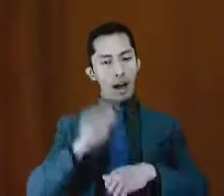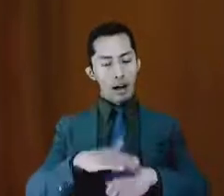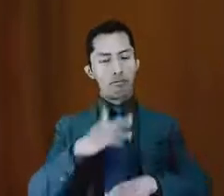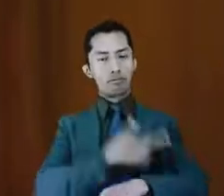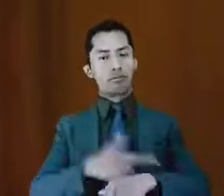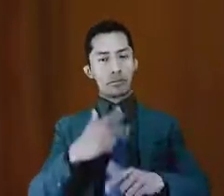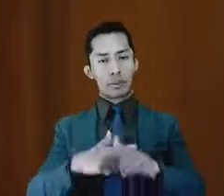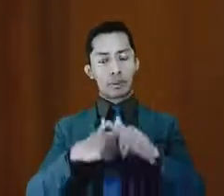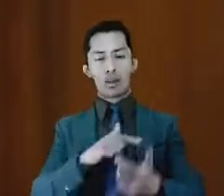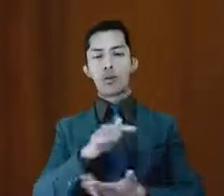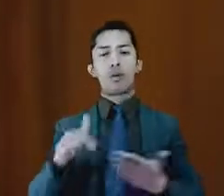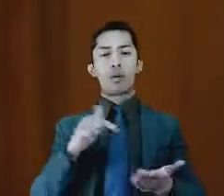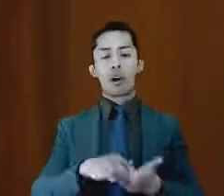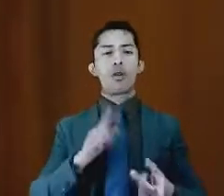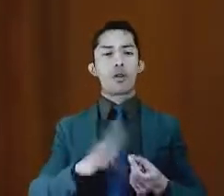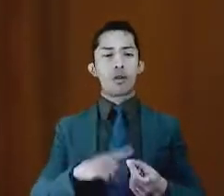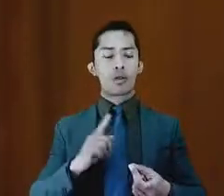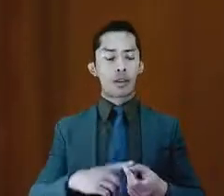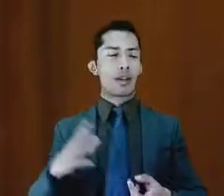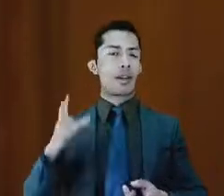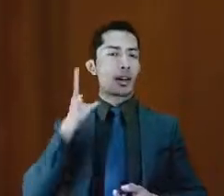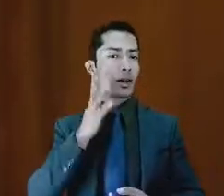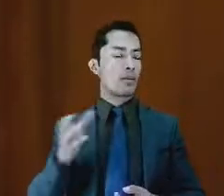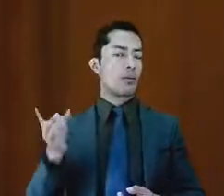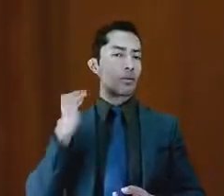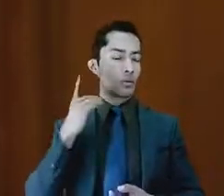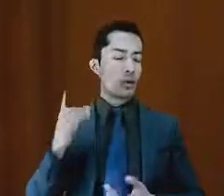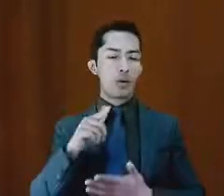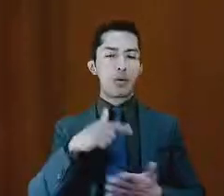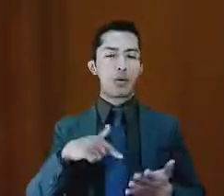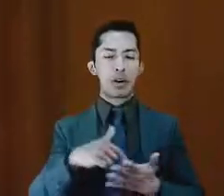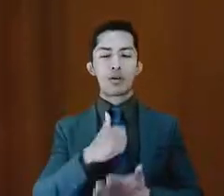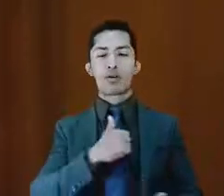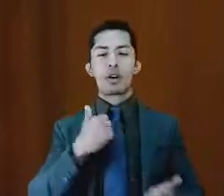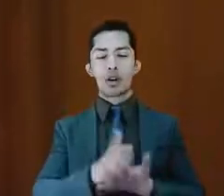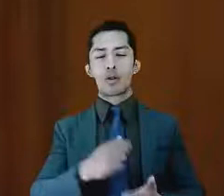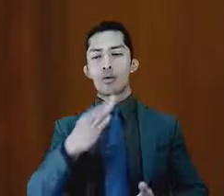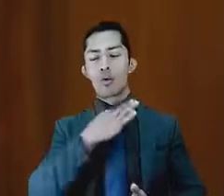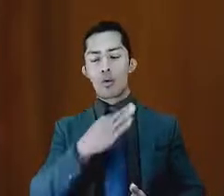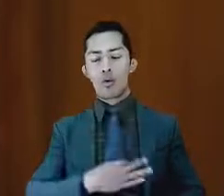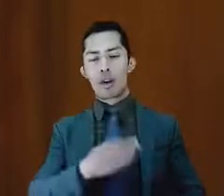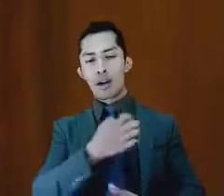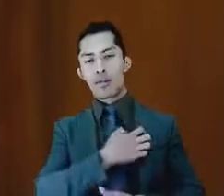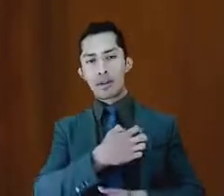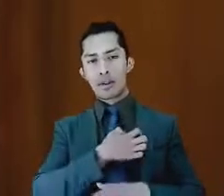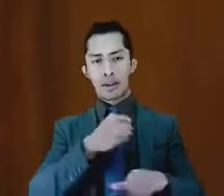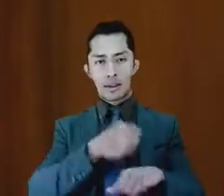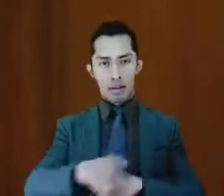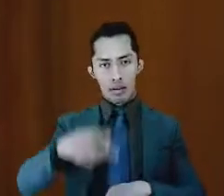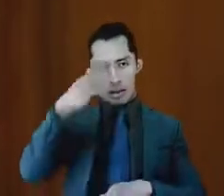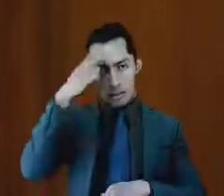procedentes, dado en el Palacio del Poder Legislativo de la ciudad de Toluca de Lerdo, capital del Estado